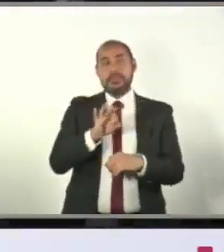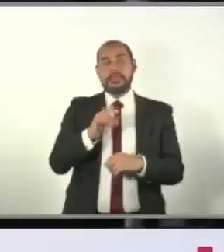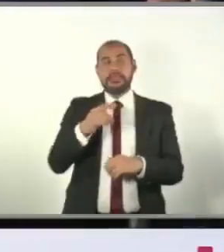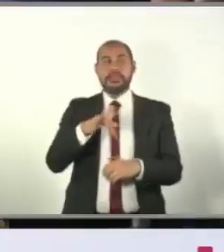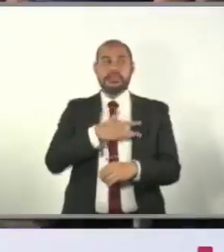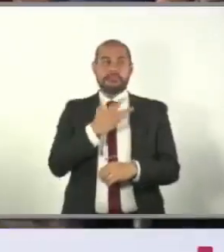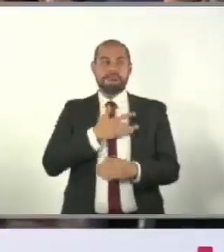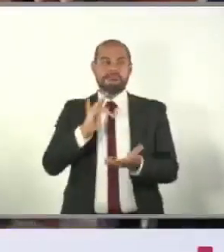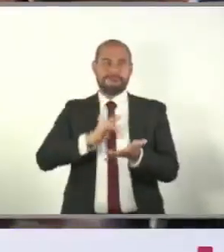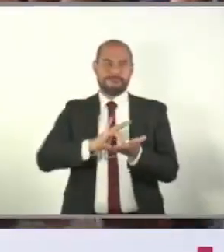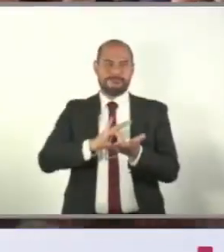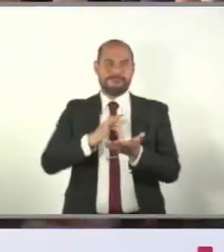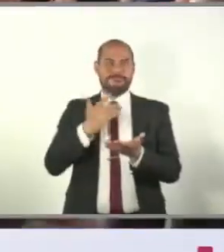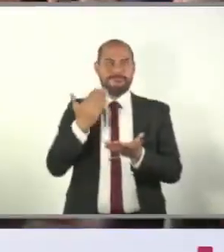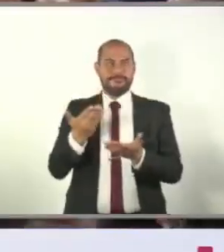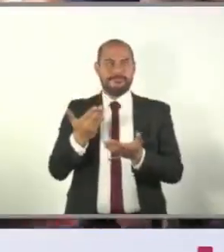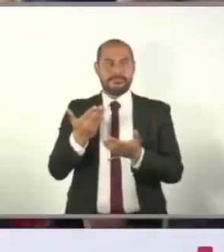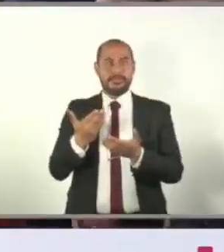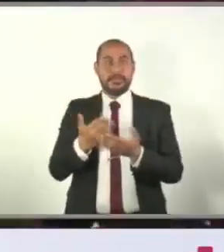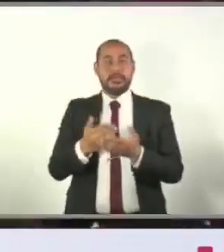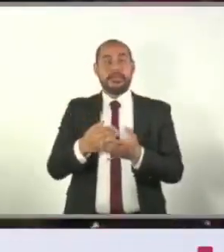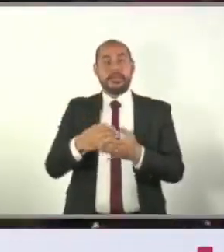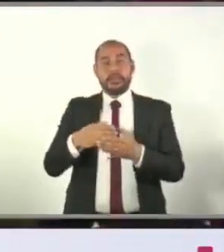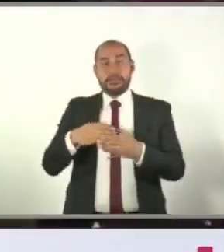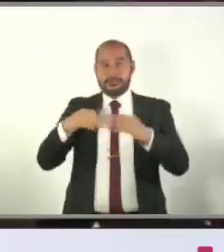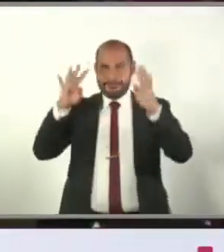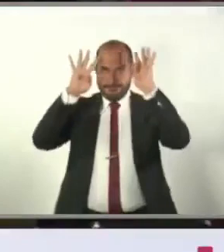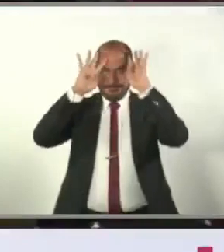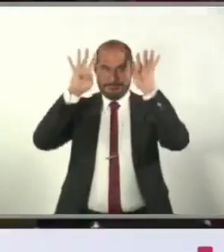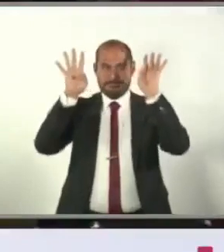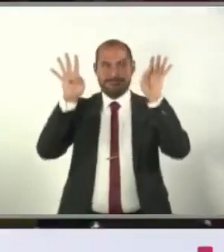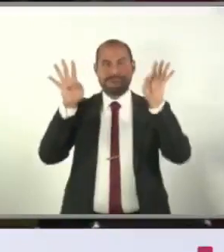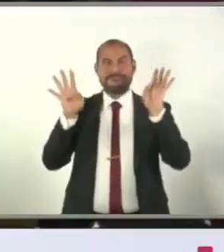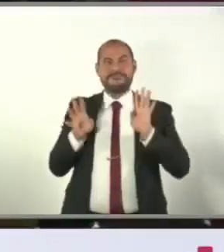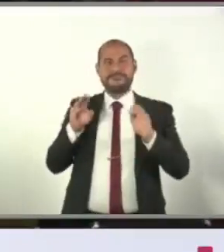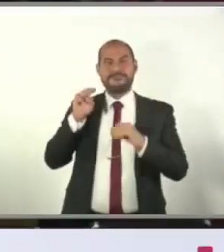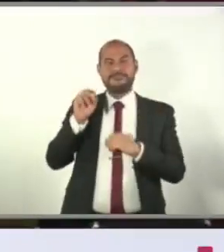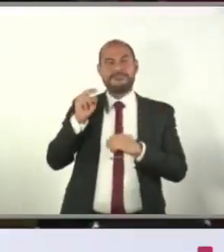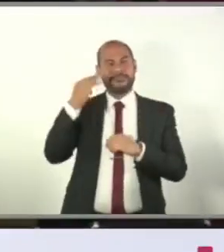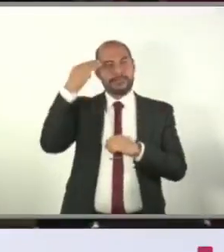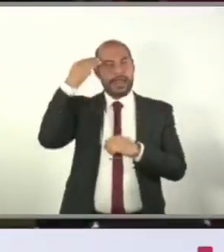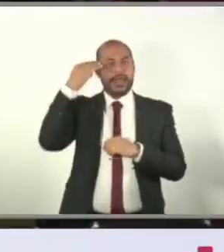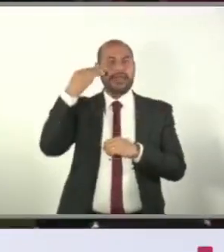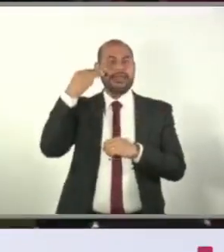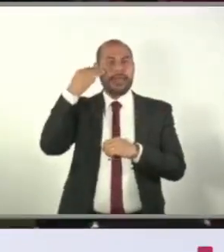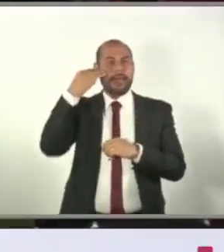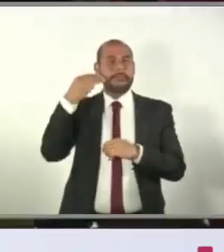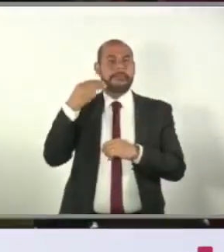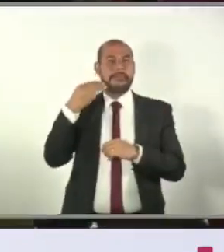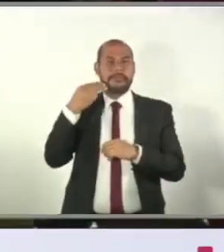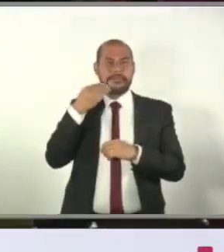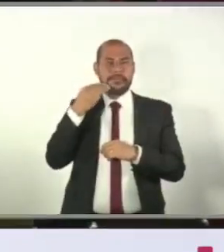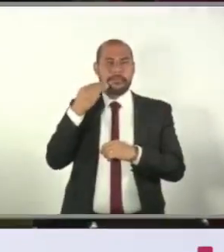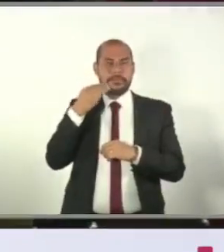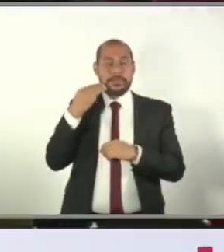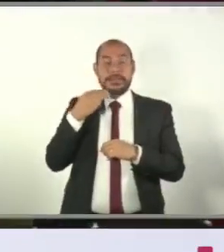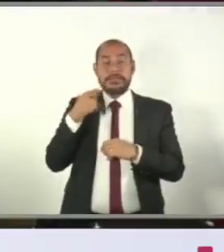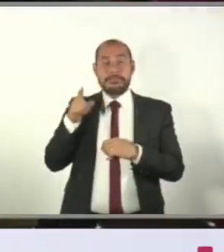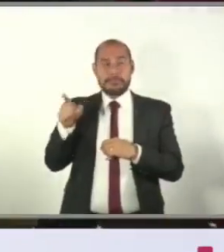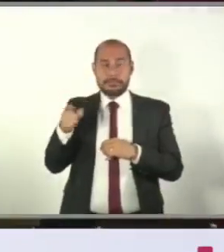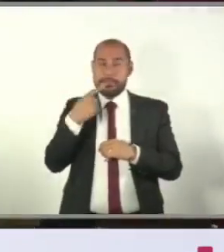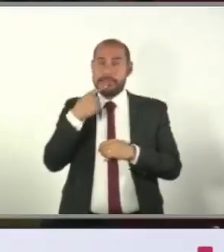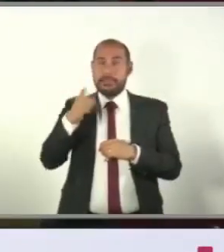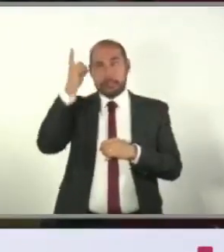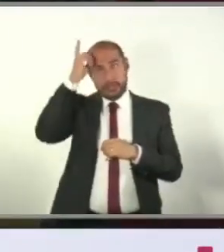agradezcamos también a la Virgen María diciendo: Dios te salve María, llena eres de